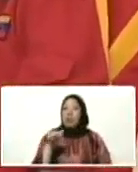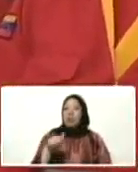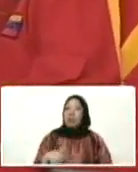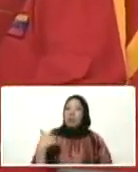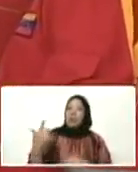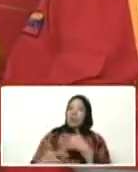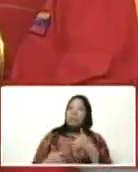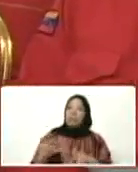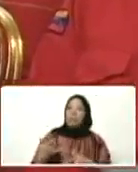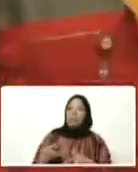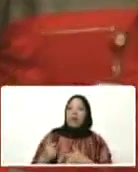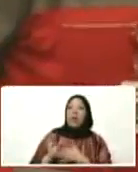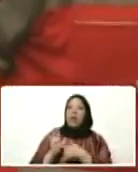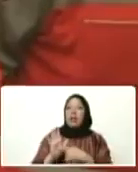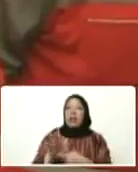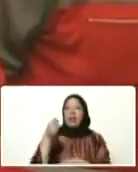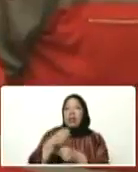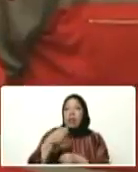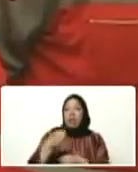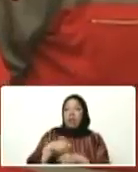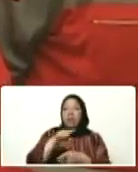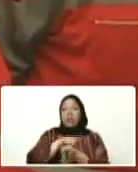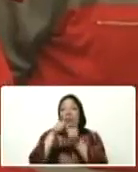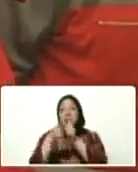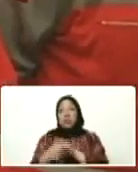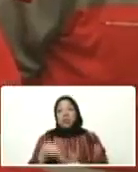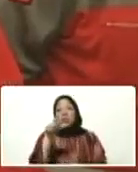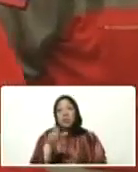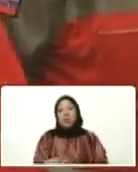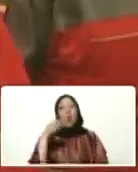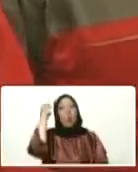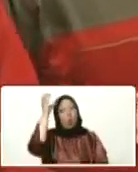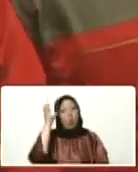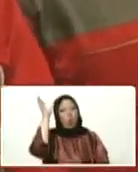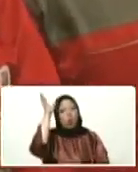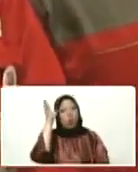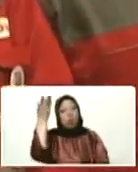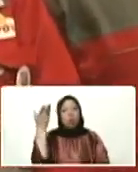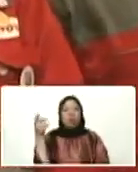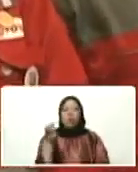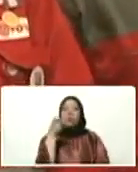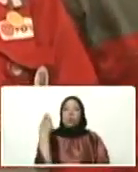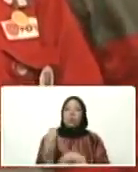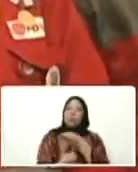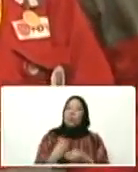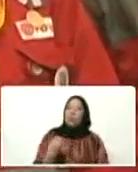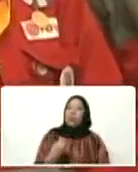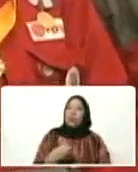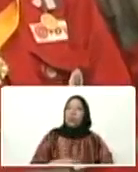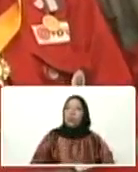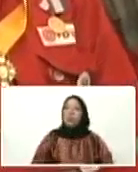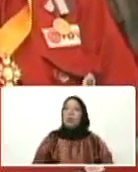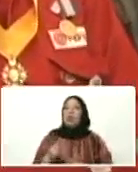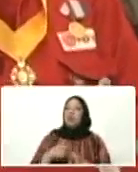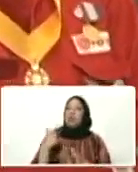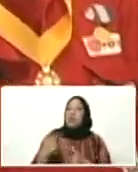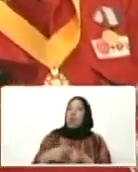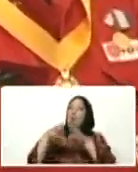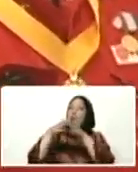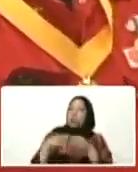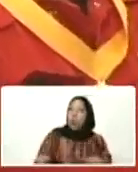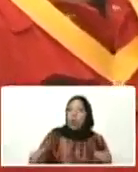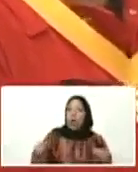Estamos dispuestos a la transferencia de conocimientos para la recuperación de lo que será entonces toda